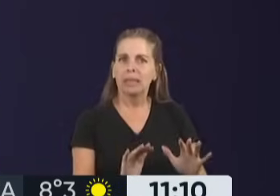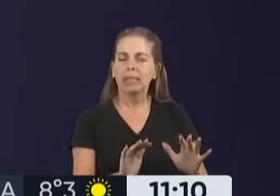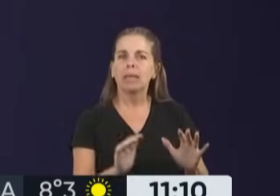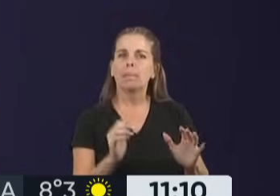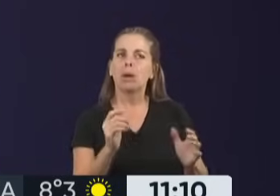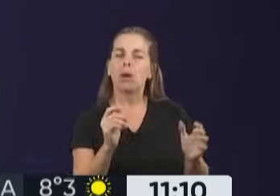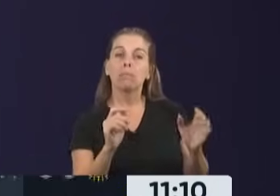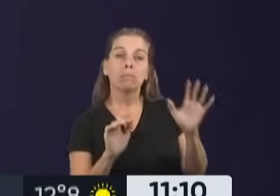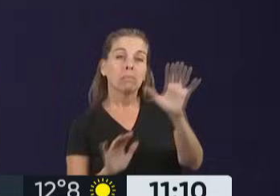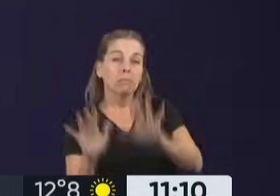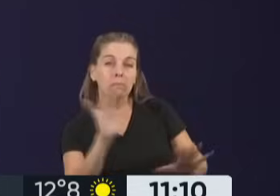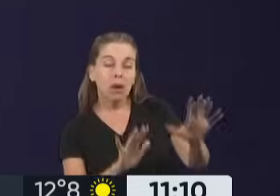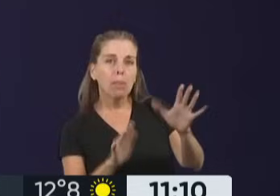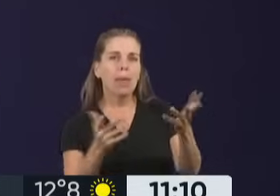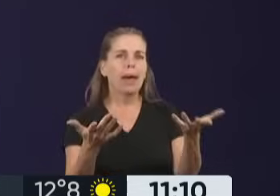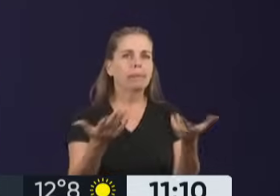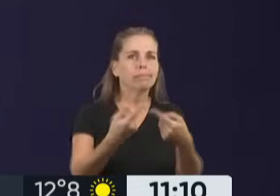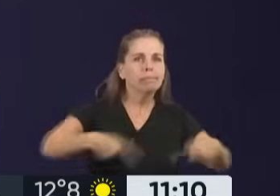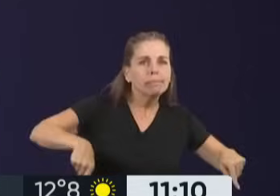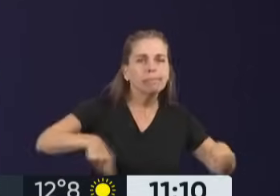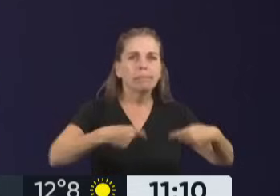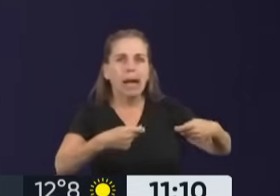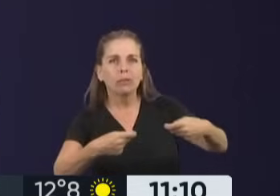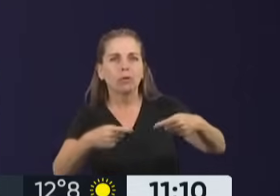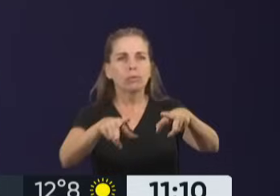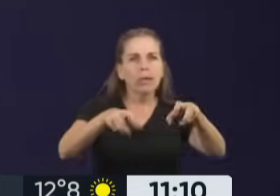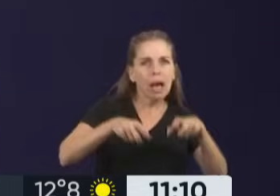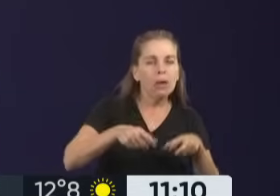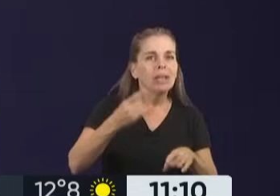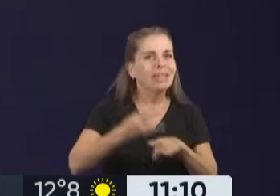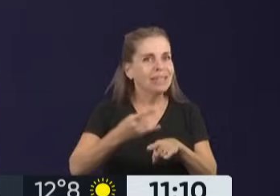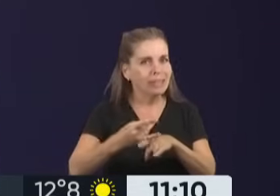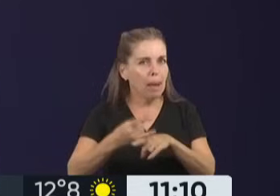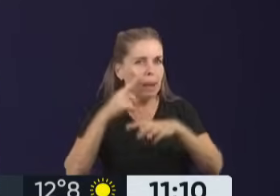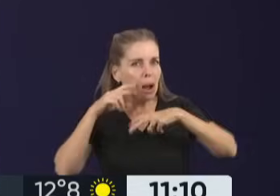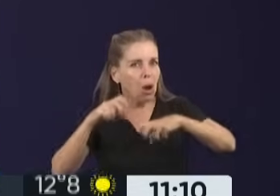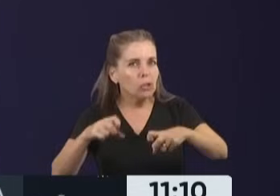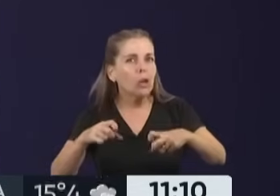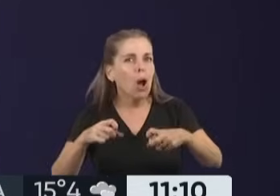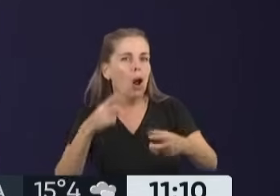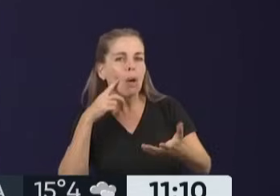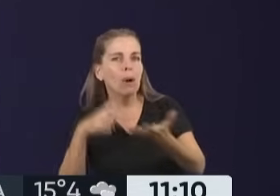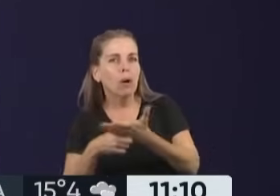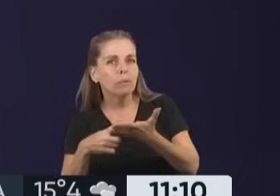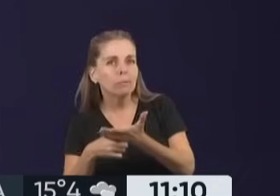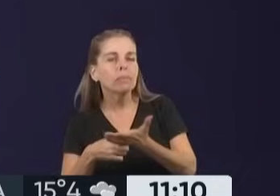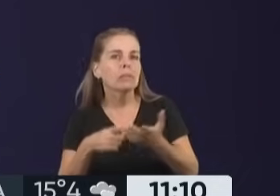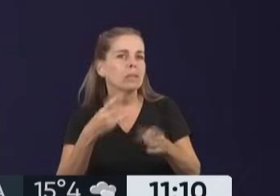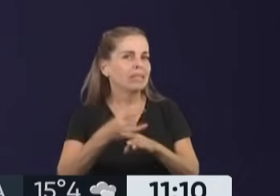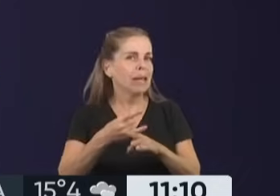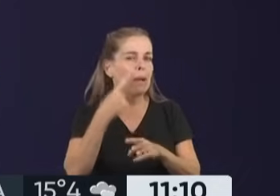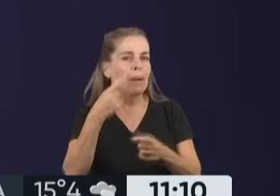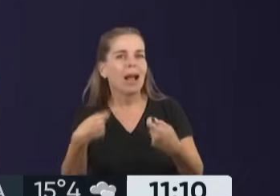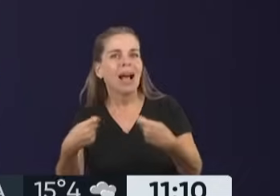cuentas públicas y de, por supuesto, las auditorías que creamos convenientes en pos de entender un poco,